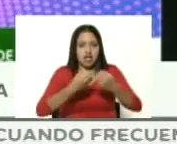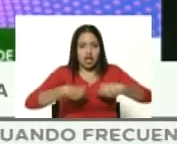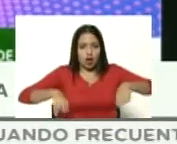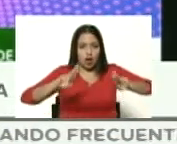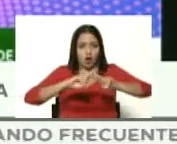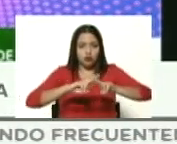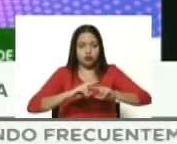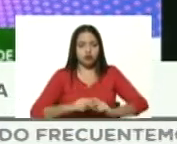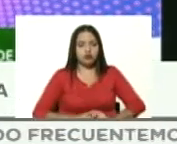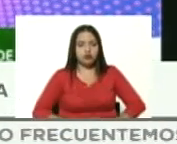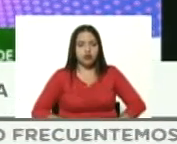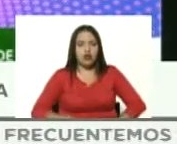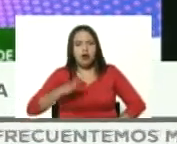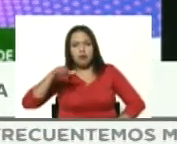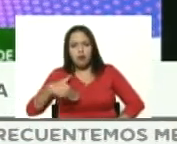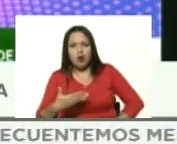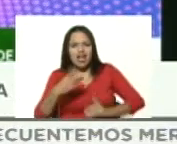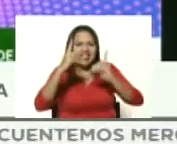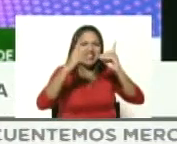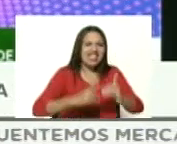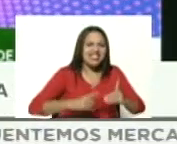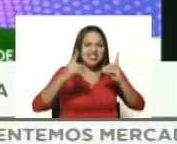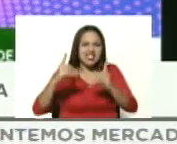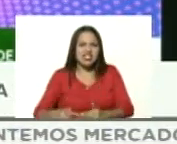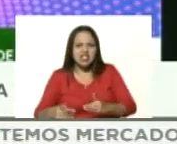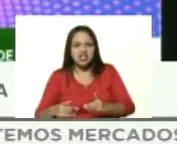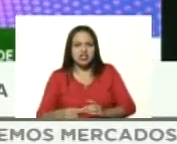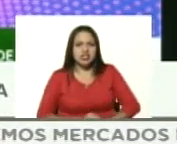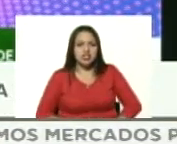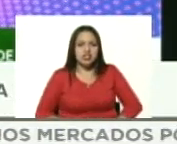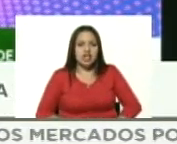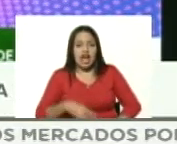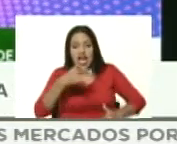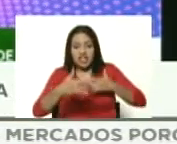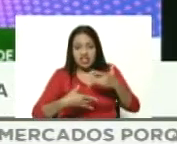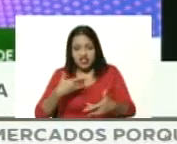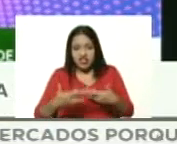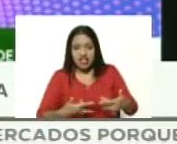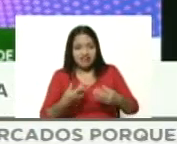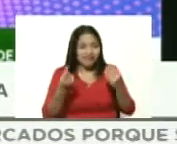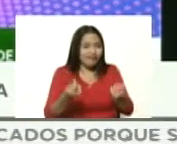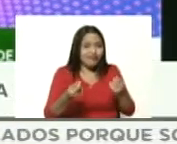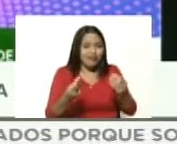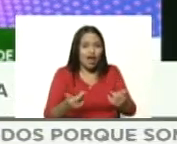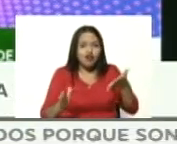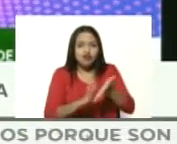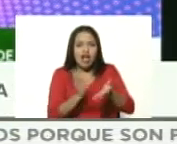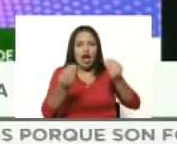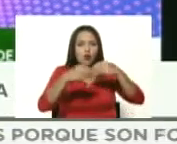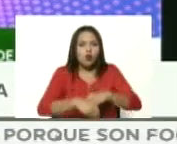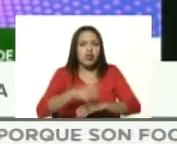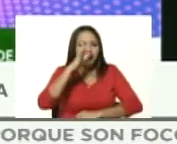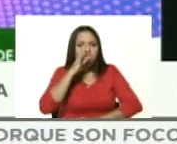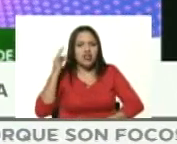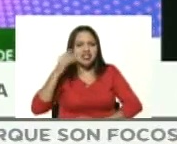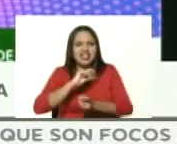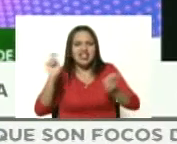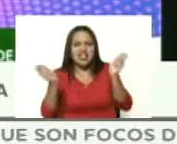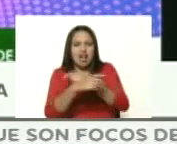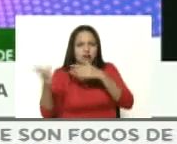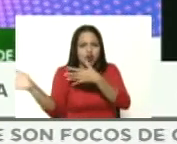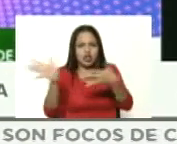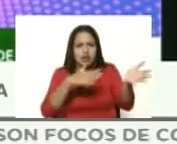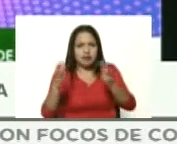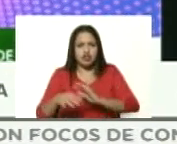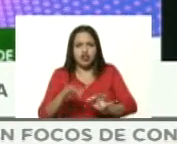Unidas para tomar decisiones de acción en el marco del Acuerdo de París y del cambio climático